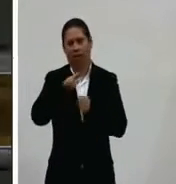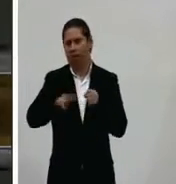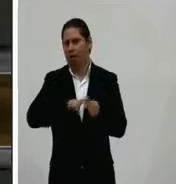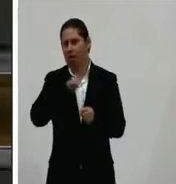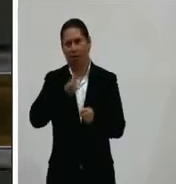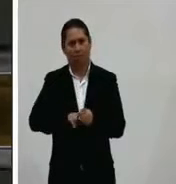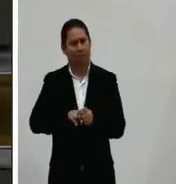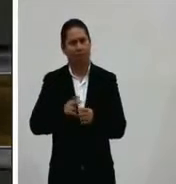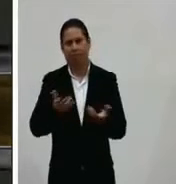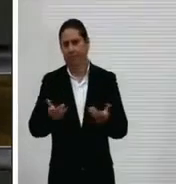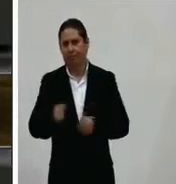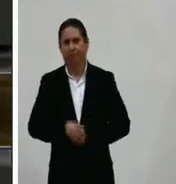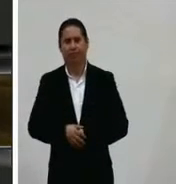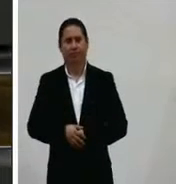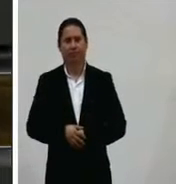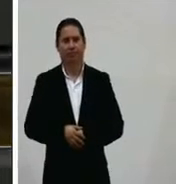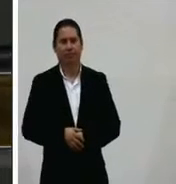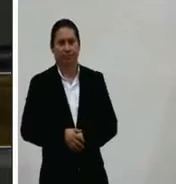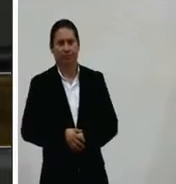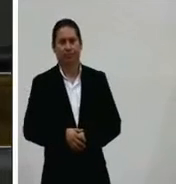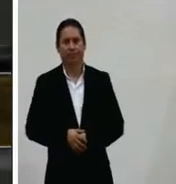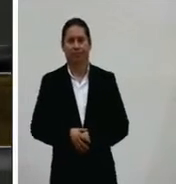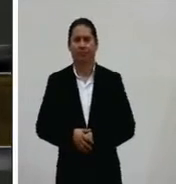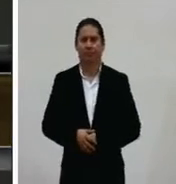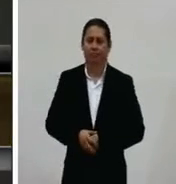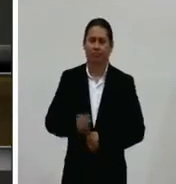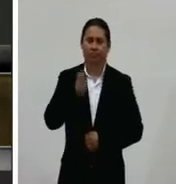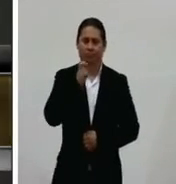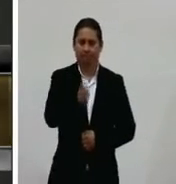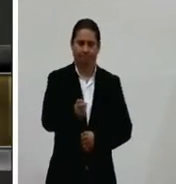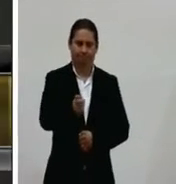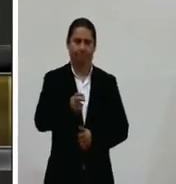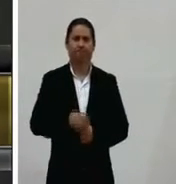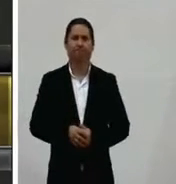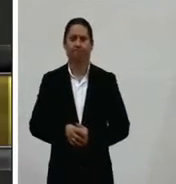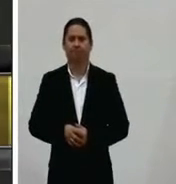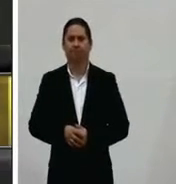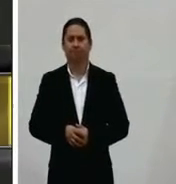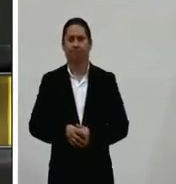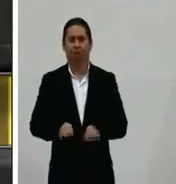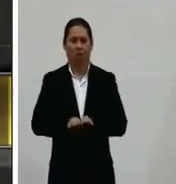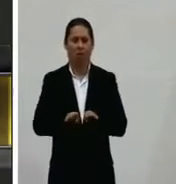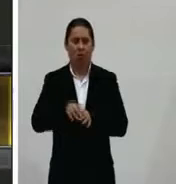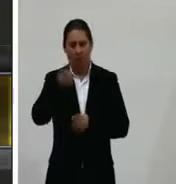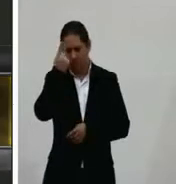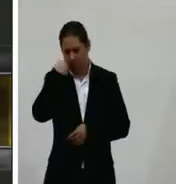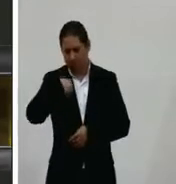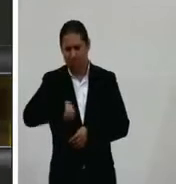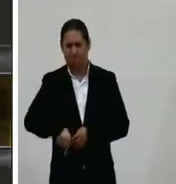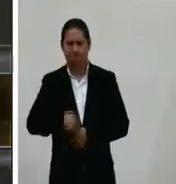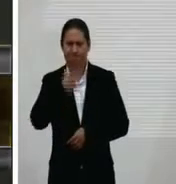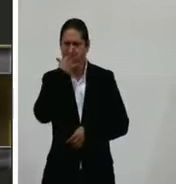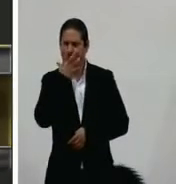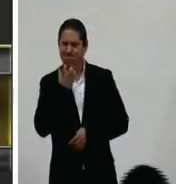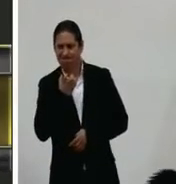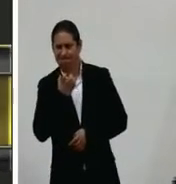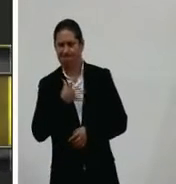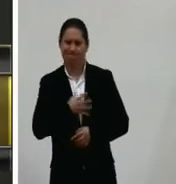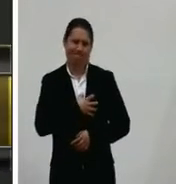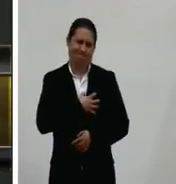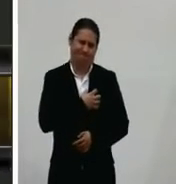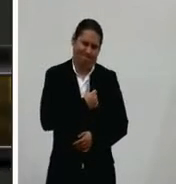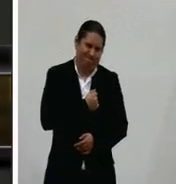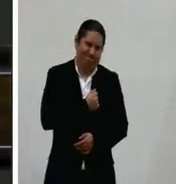atada al tiempo y a lo fugaz. Por lo tanto, el proceso de duelo se realiza siempre que tiene lugar